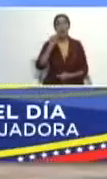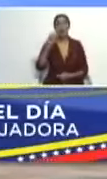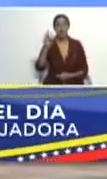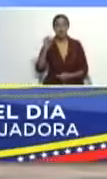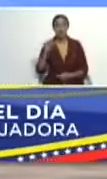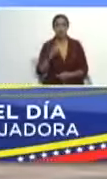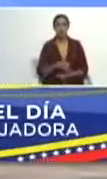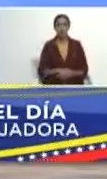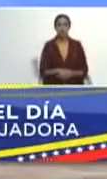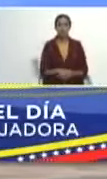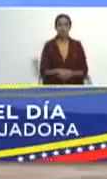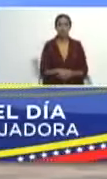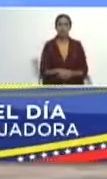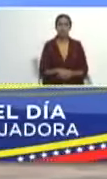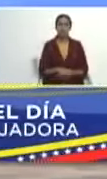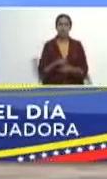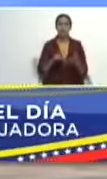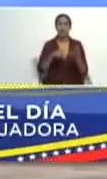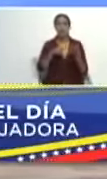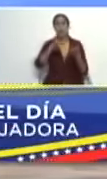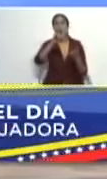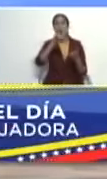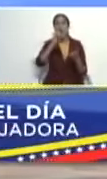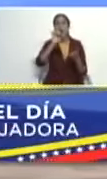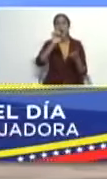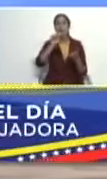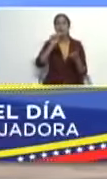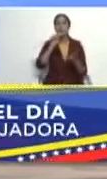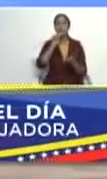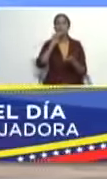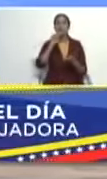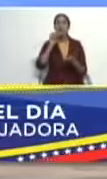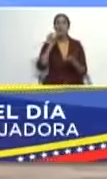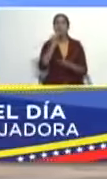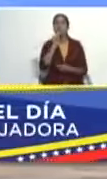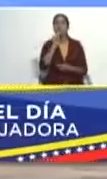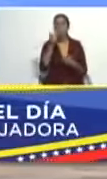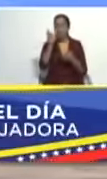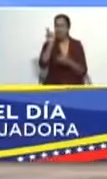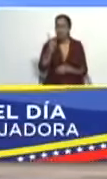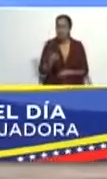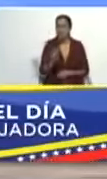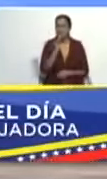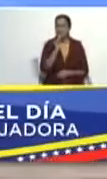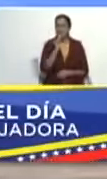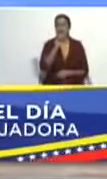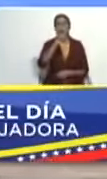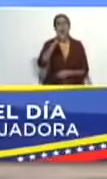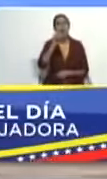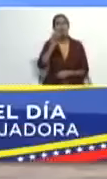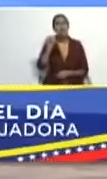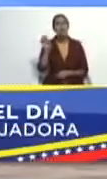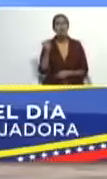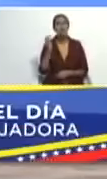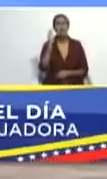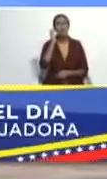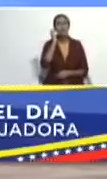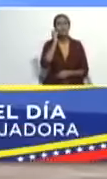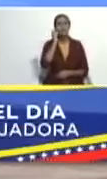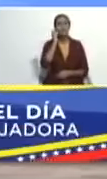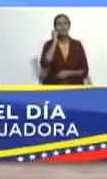Si yo digo José Mora, nadie sabe quién es. ¿Quién es José Mora? ¿Quién es José Mora?